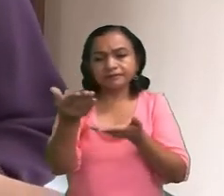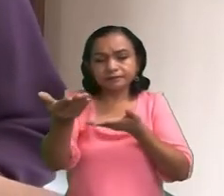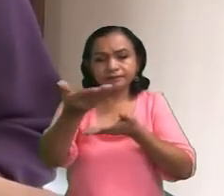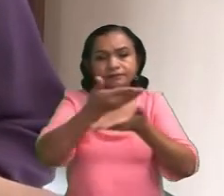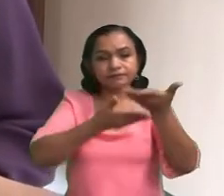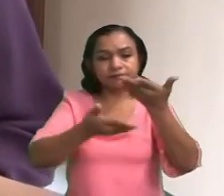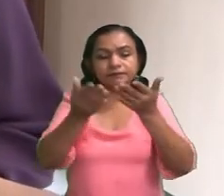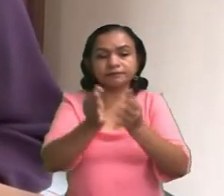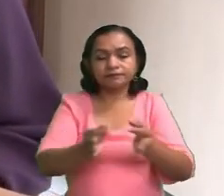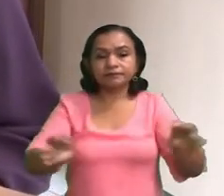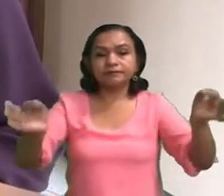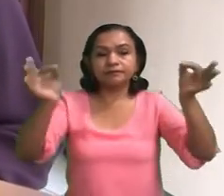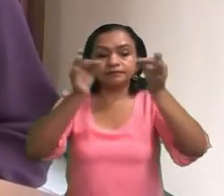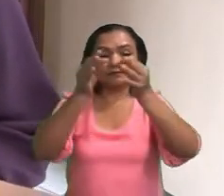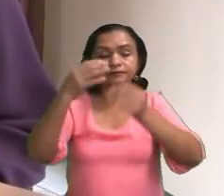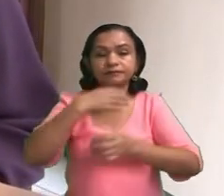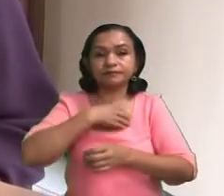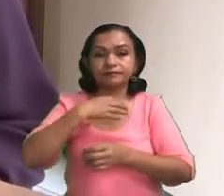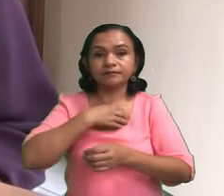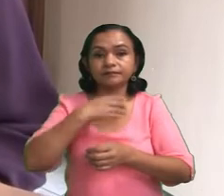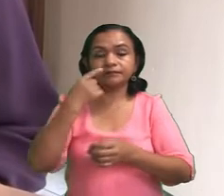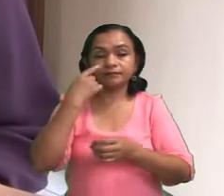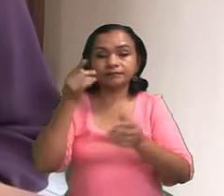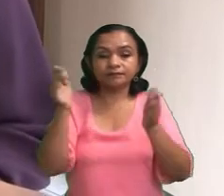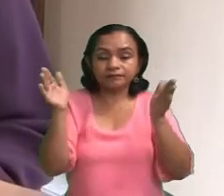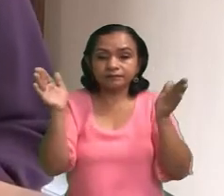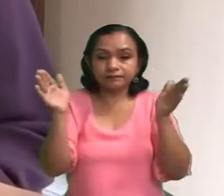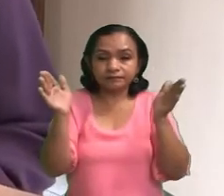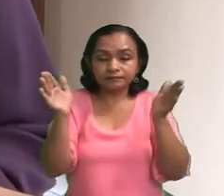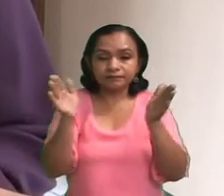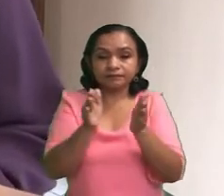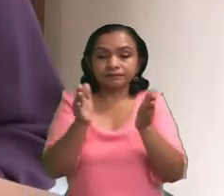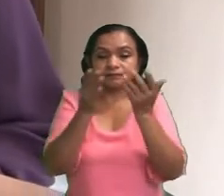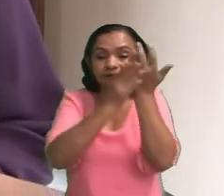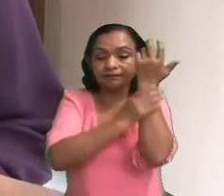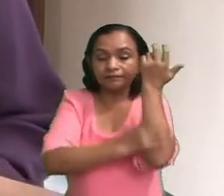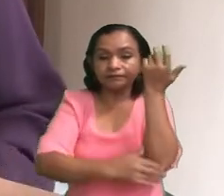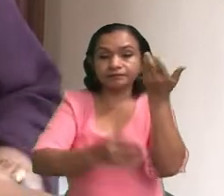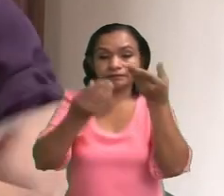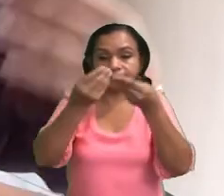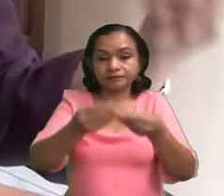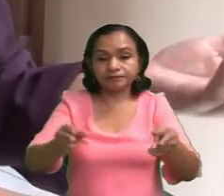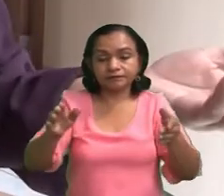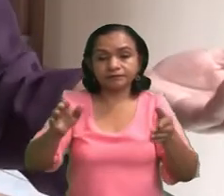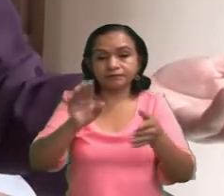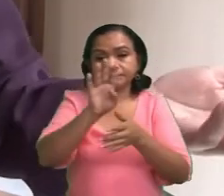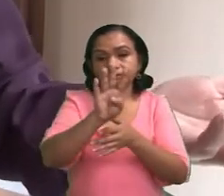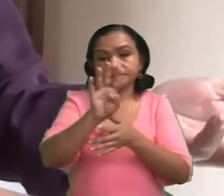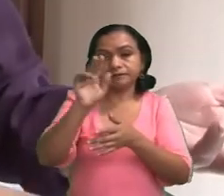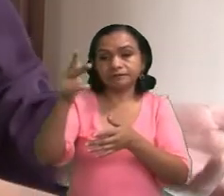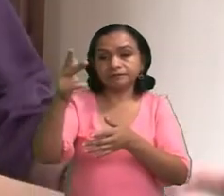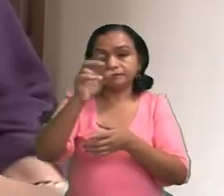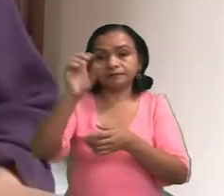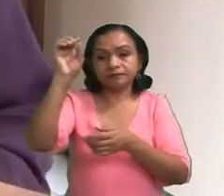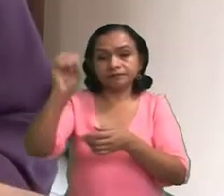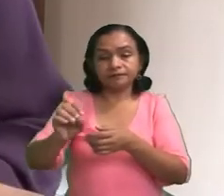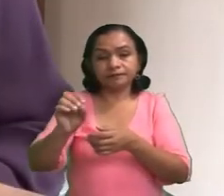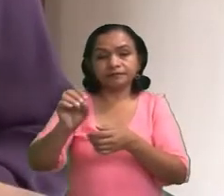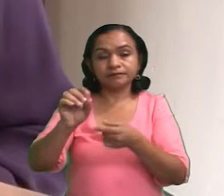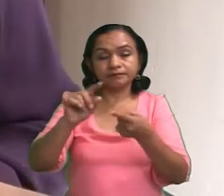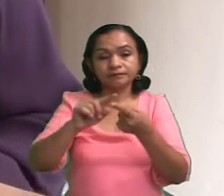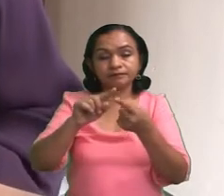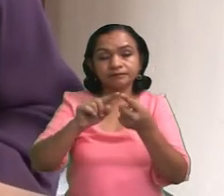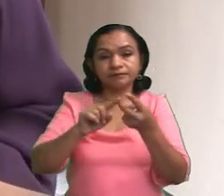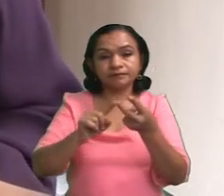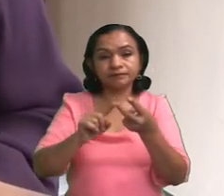tan importante para nosotros de la reducción de la pobreza, pasando de un 48% en el año